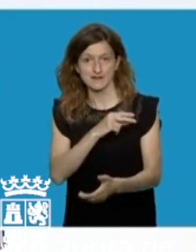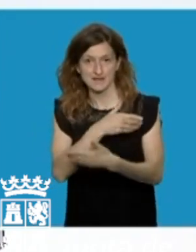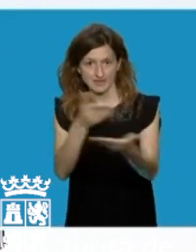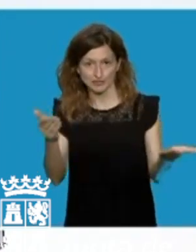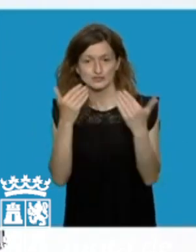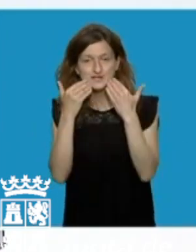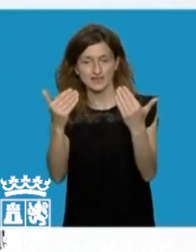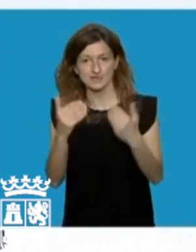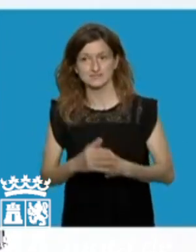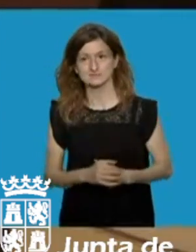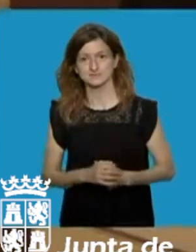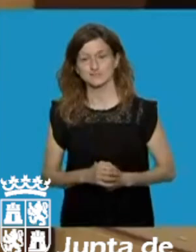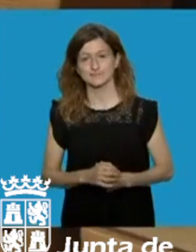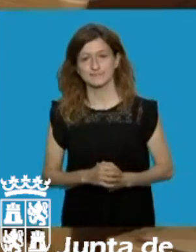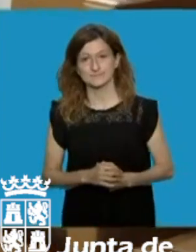gracias.